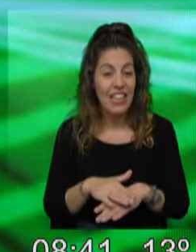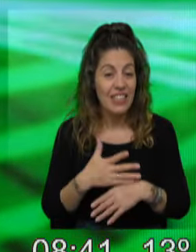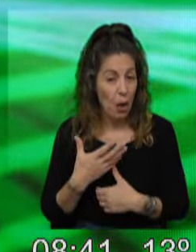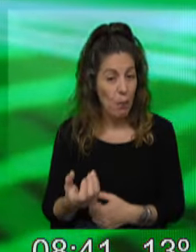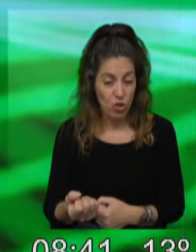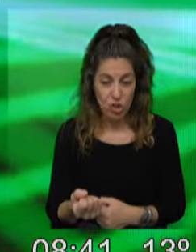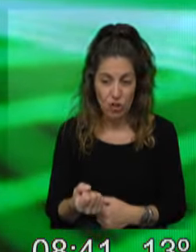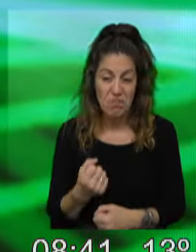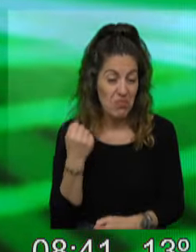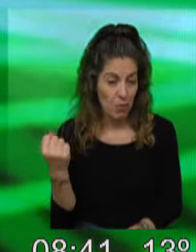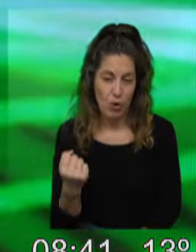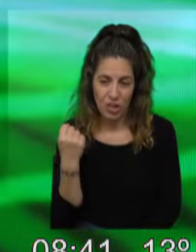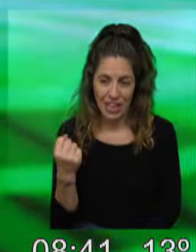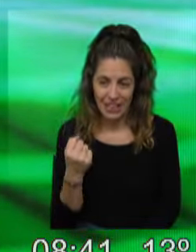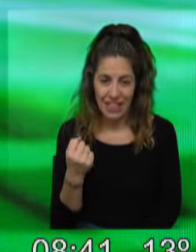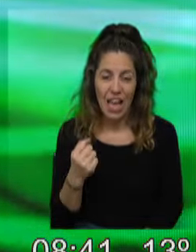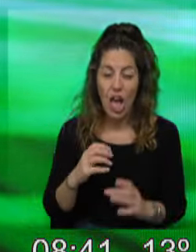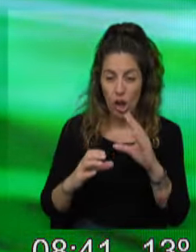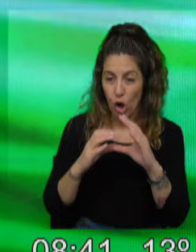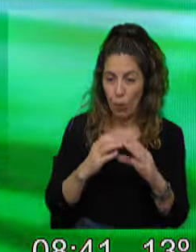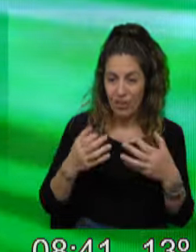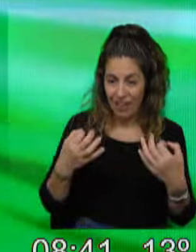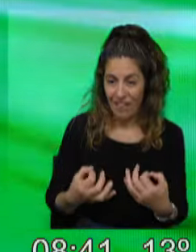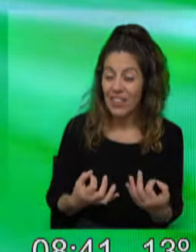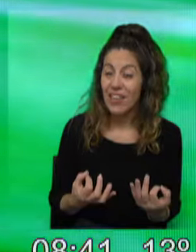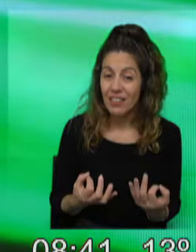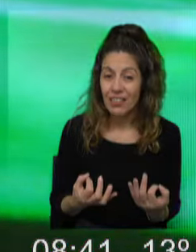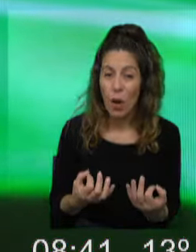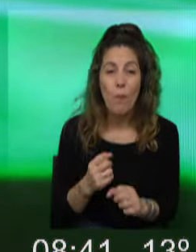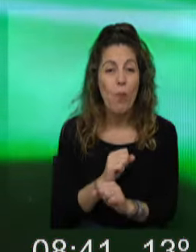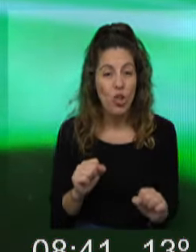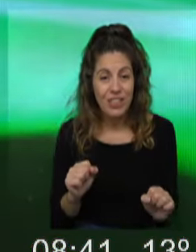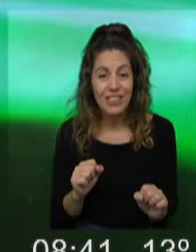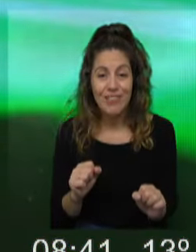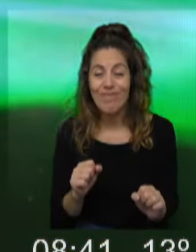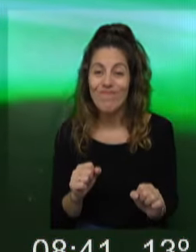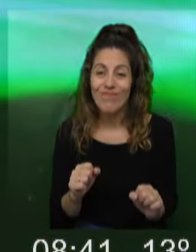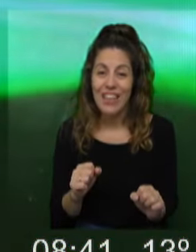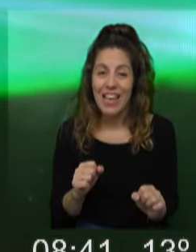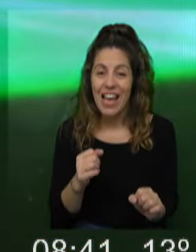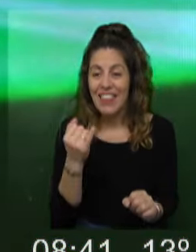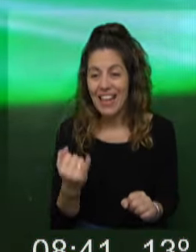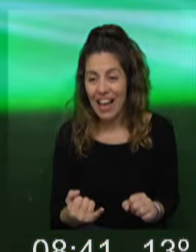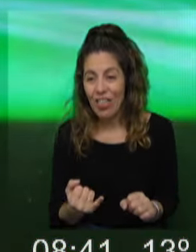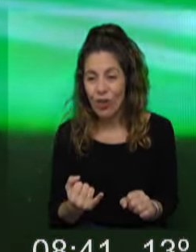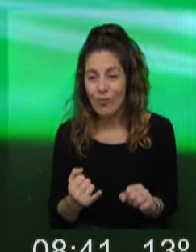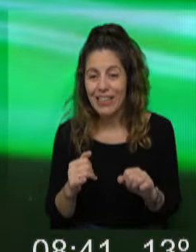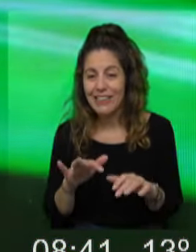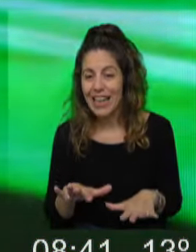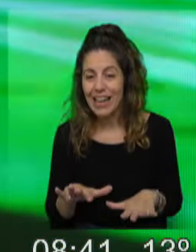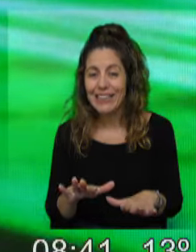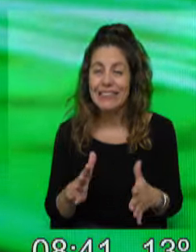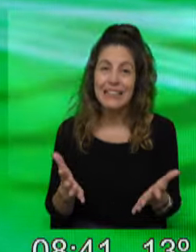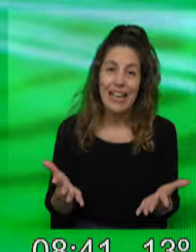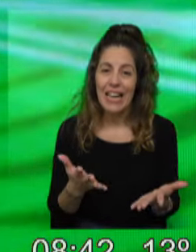bastante importantes que comunica muy bien entonces entonces pondrían un brete a Delgado tener que decir por qué no